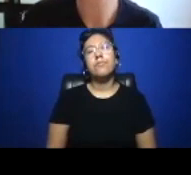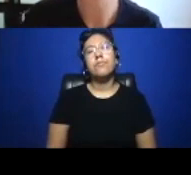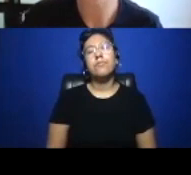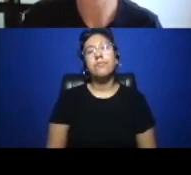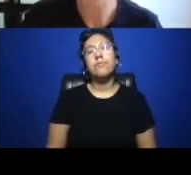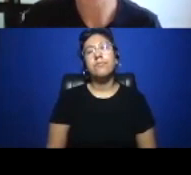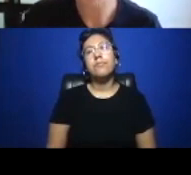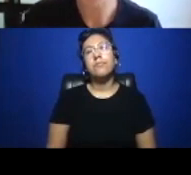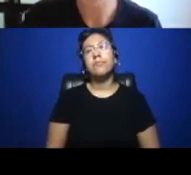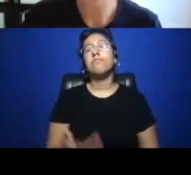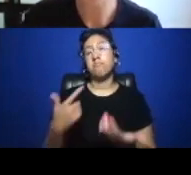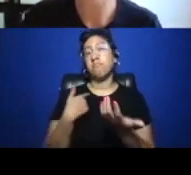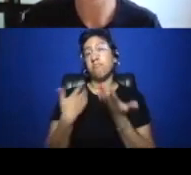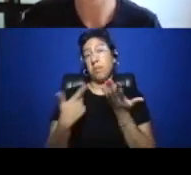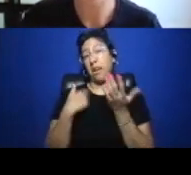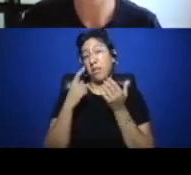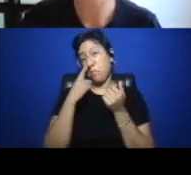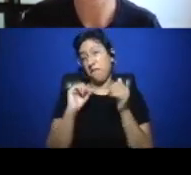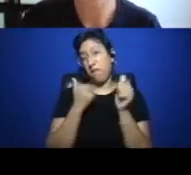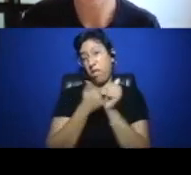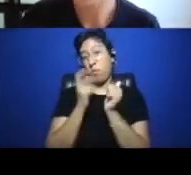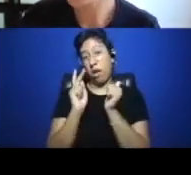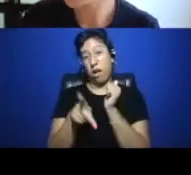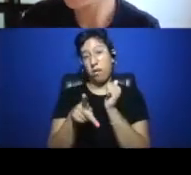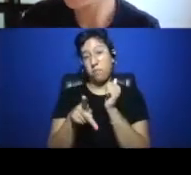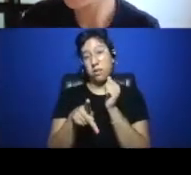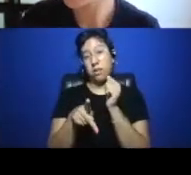Vamos a ver, quizás puedo dar seguimiento porque